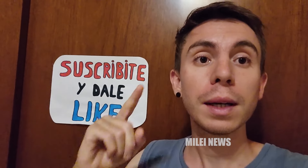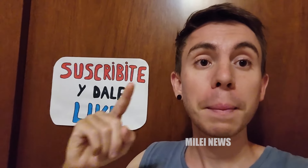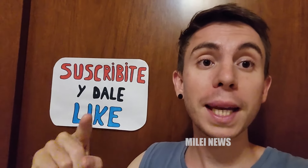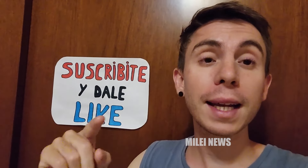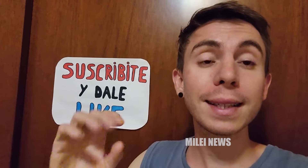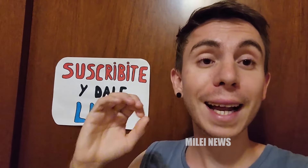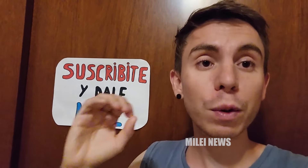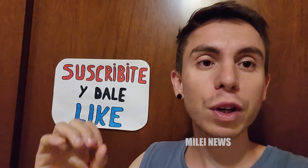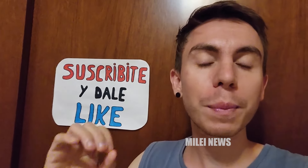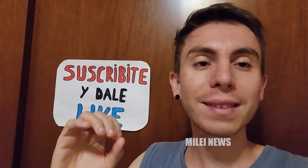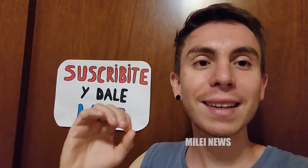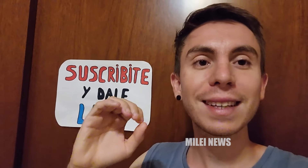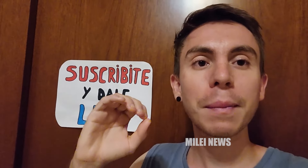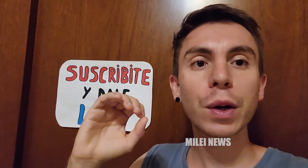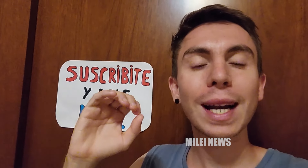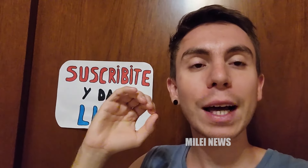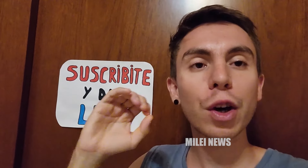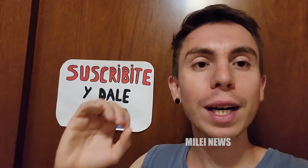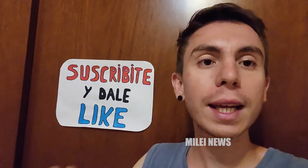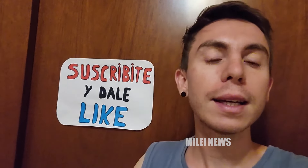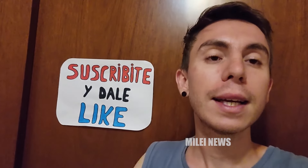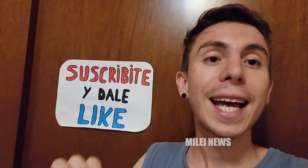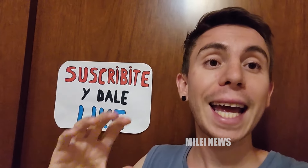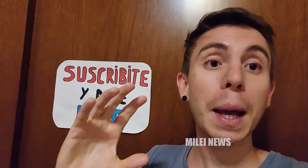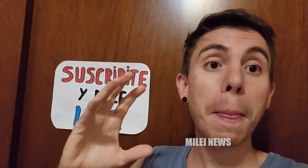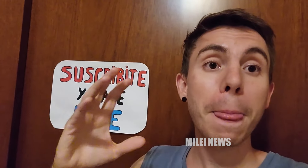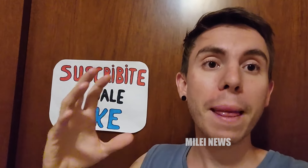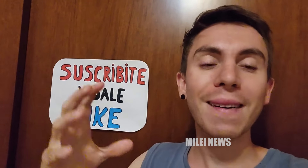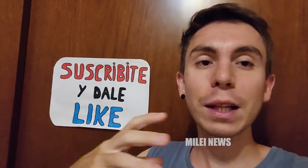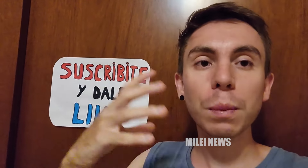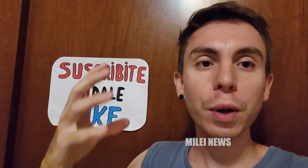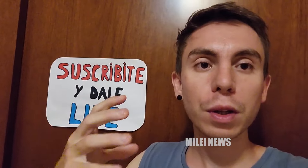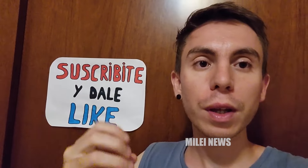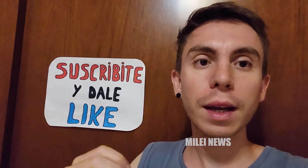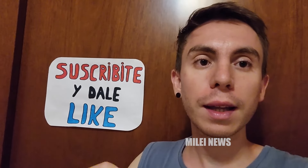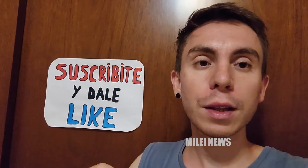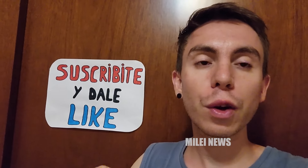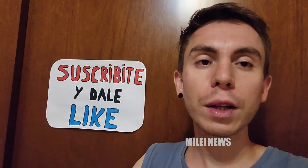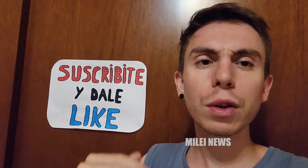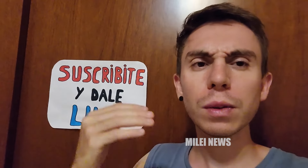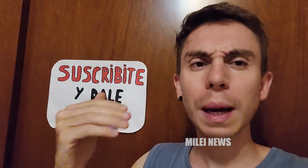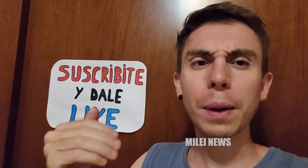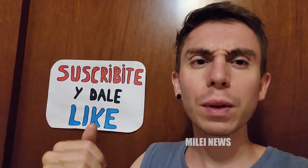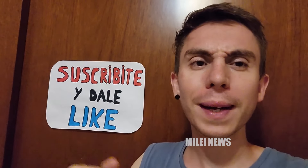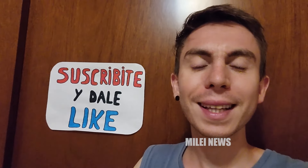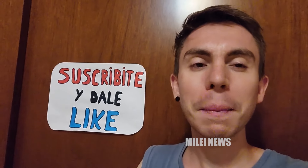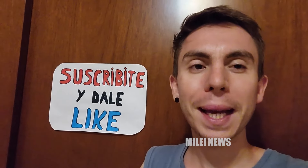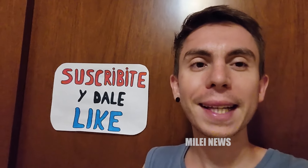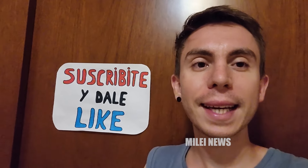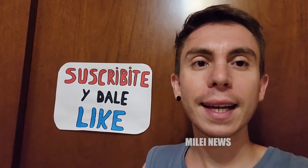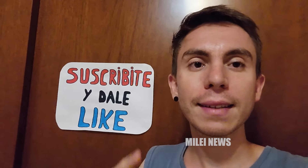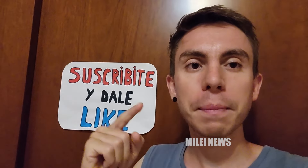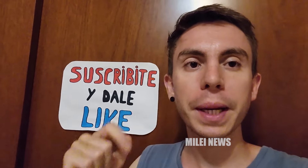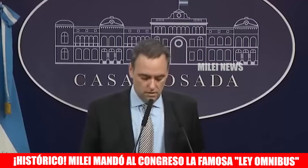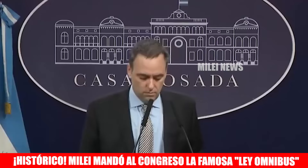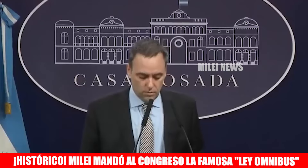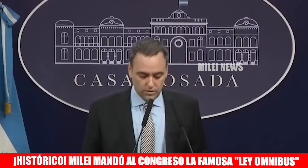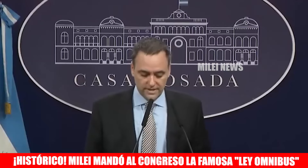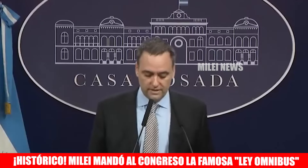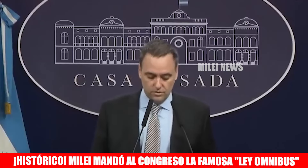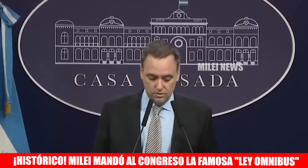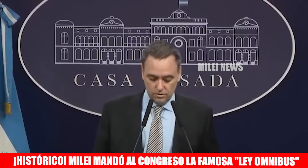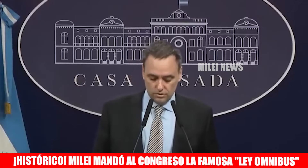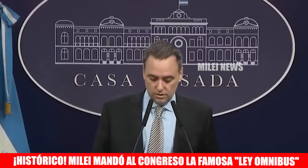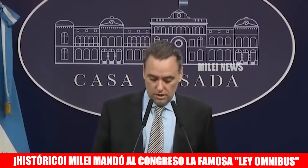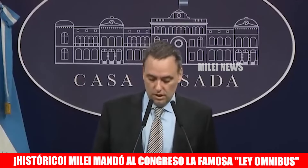mundo miren al bocero presidencial Manuel adorni e hablando un poquito de de todo esto y unas preguntas bastante picantes que le hacen miren Muy